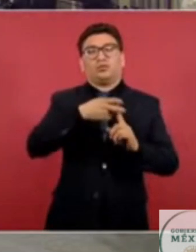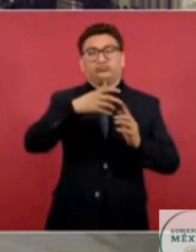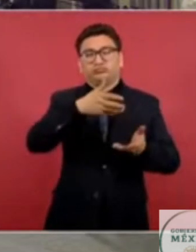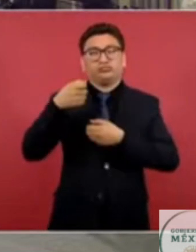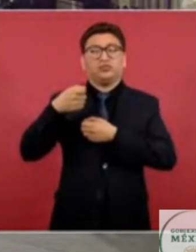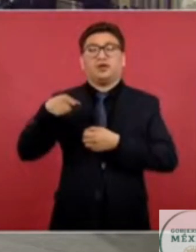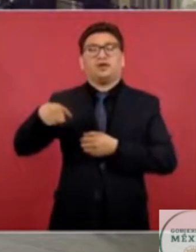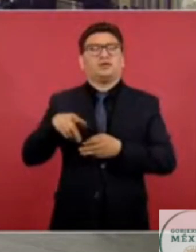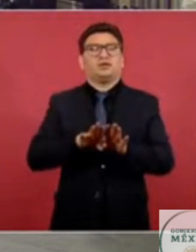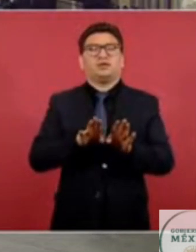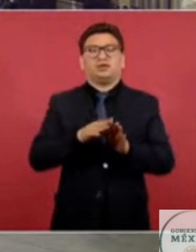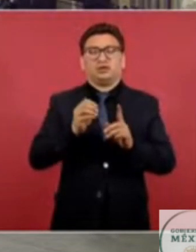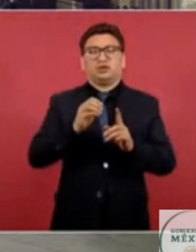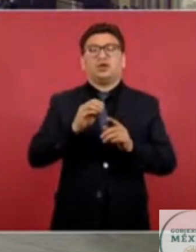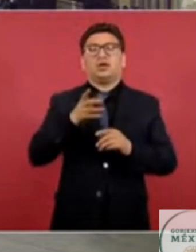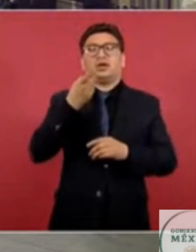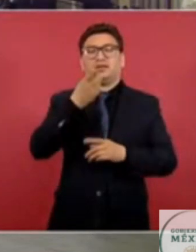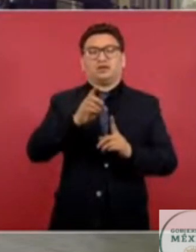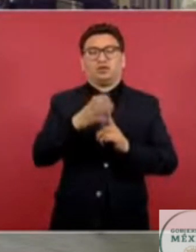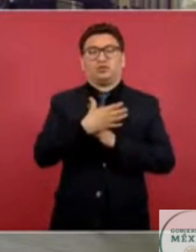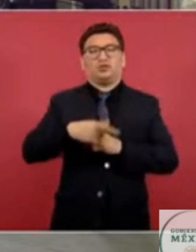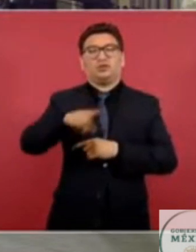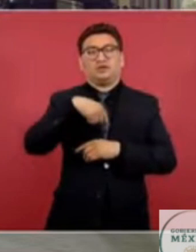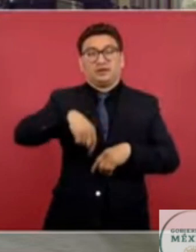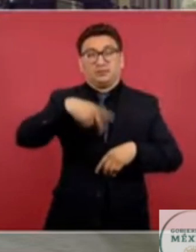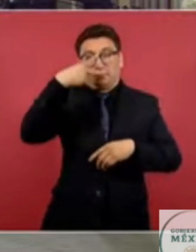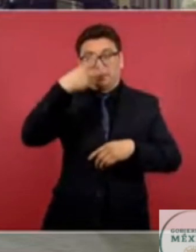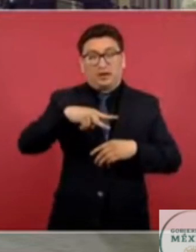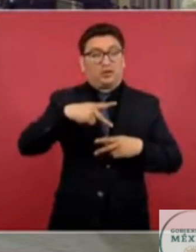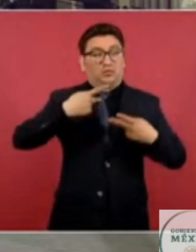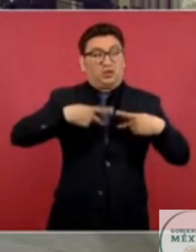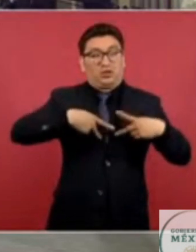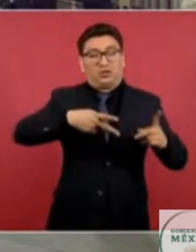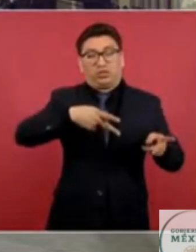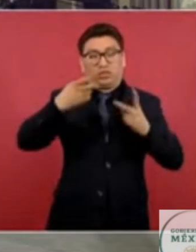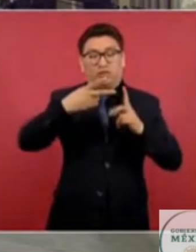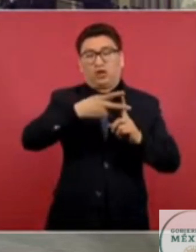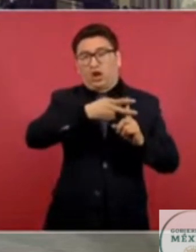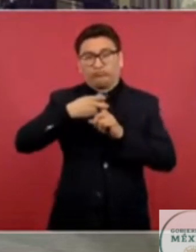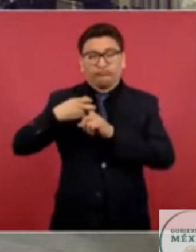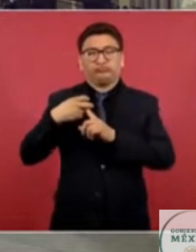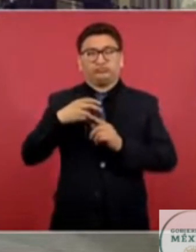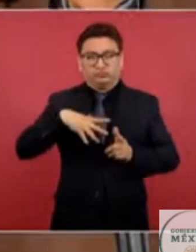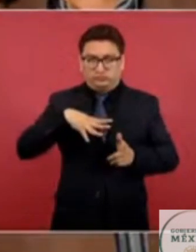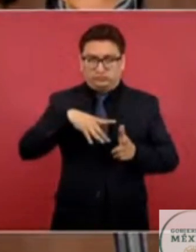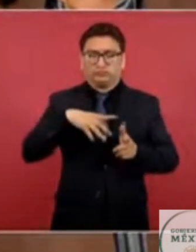reportando que que las desapariciones en México se siguen incrementando,